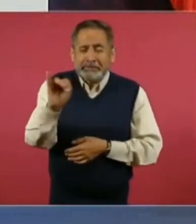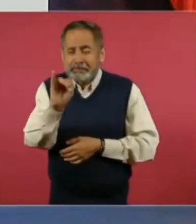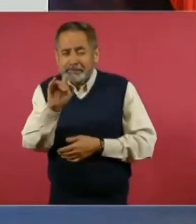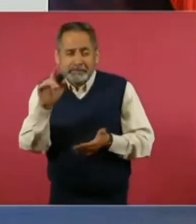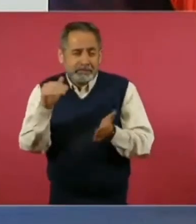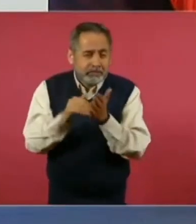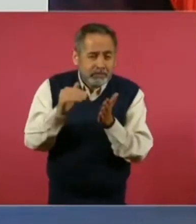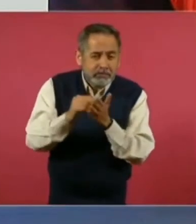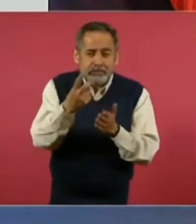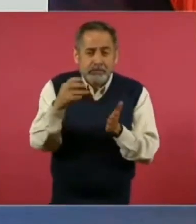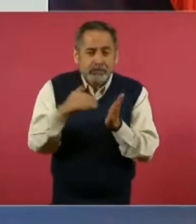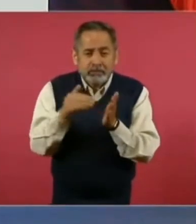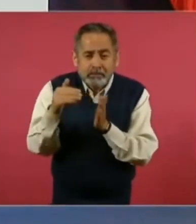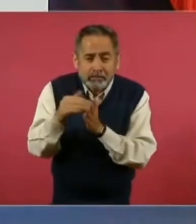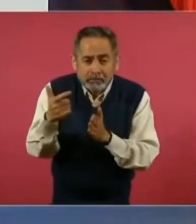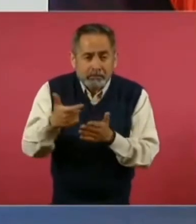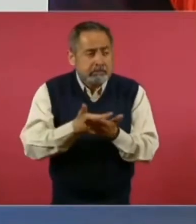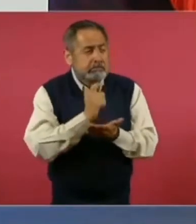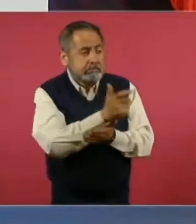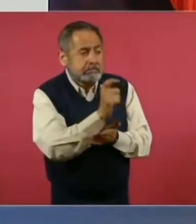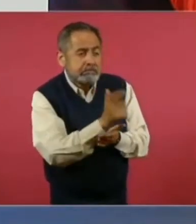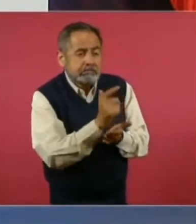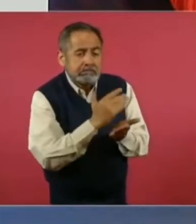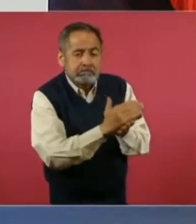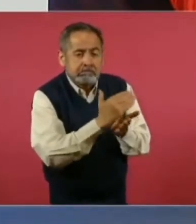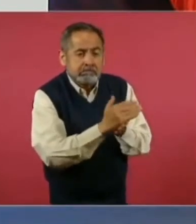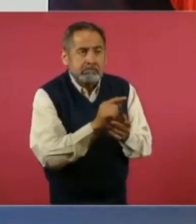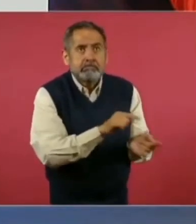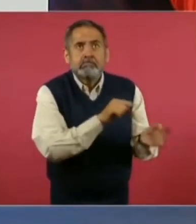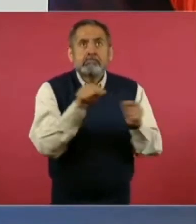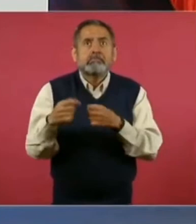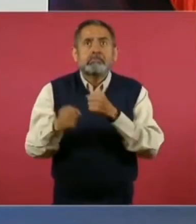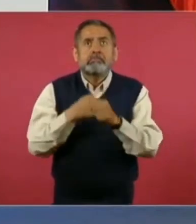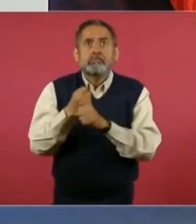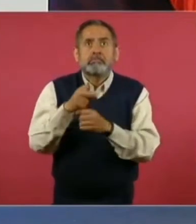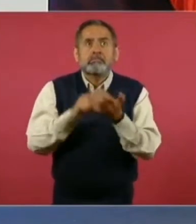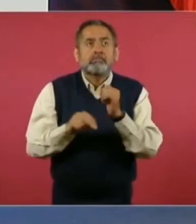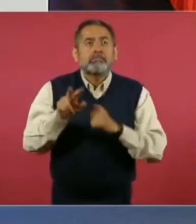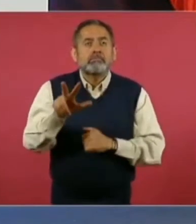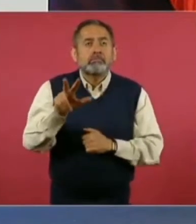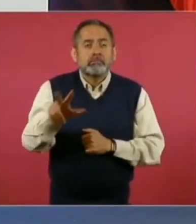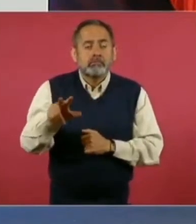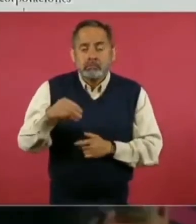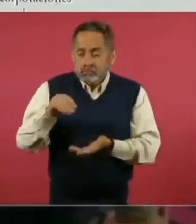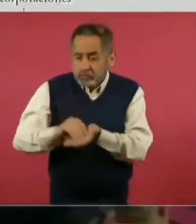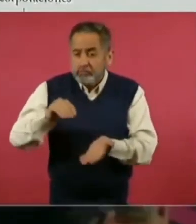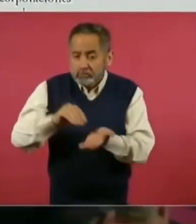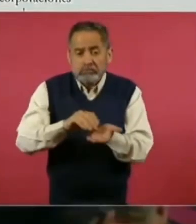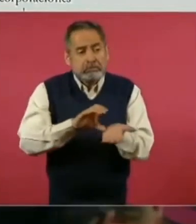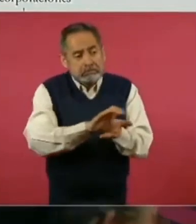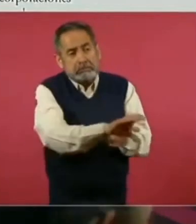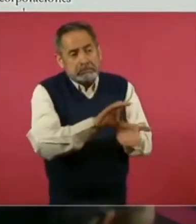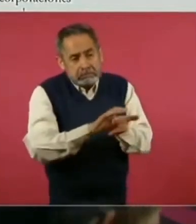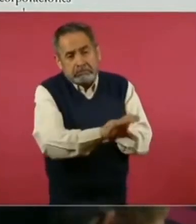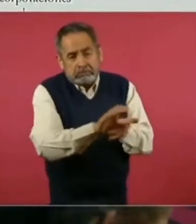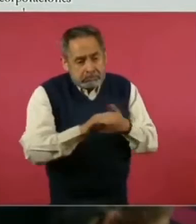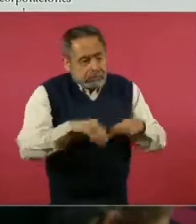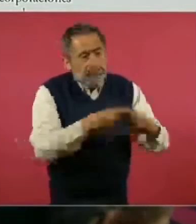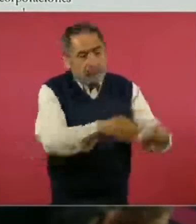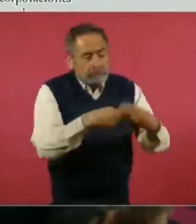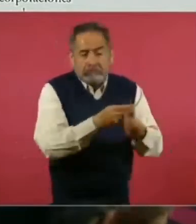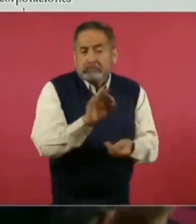Y de 1995 al 2018 se han destinado solo para